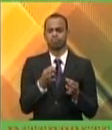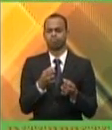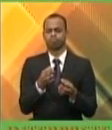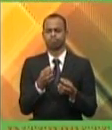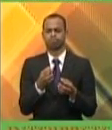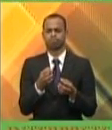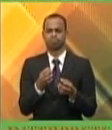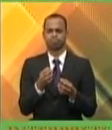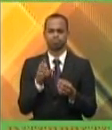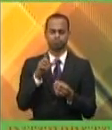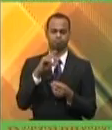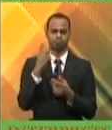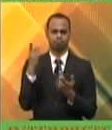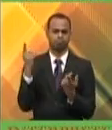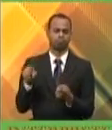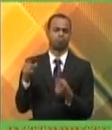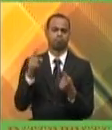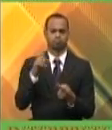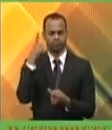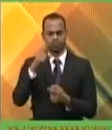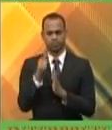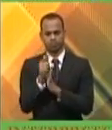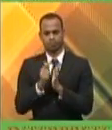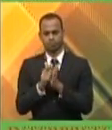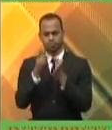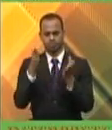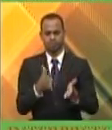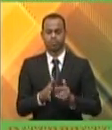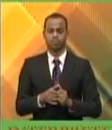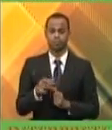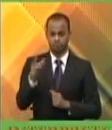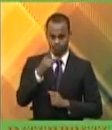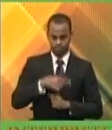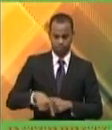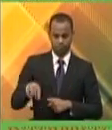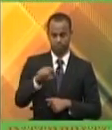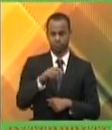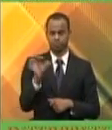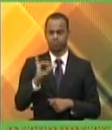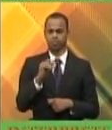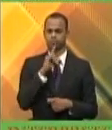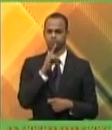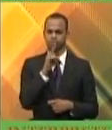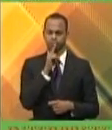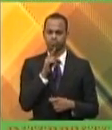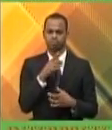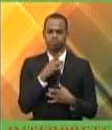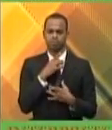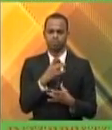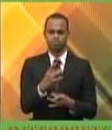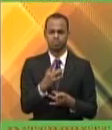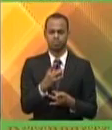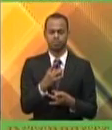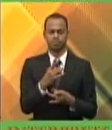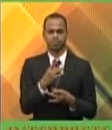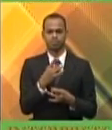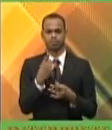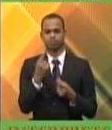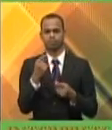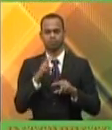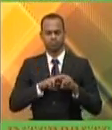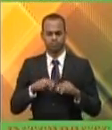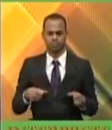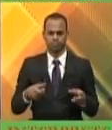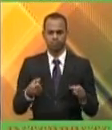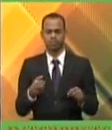cuestiones desconocidas para las abogadas y que ellos estaban tan interesados y se montaron una silla de